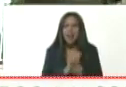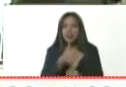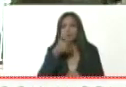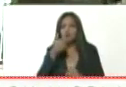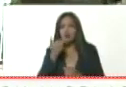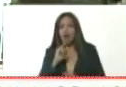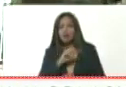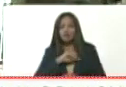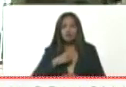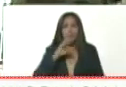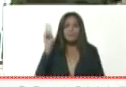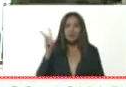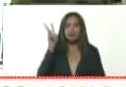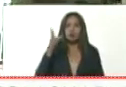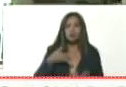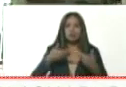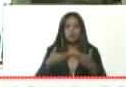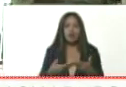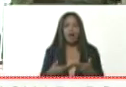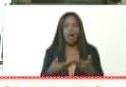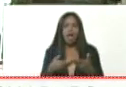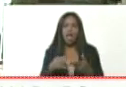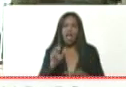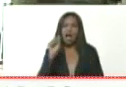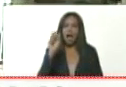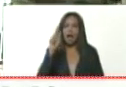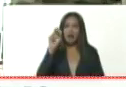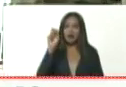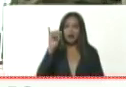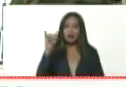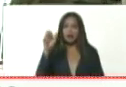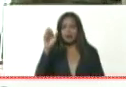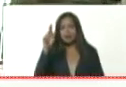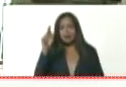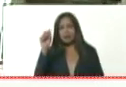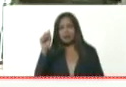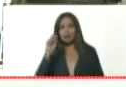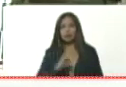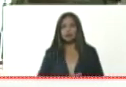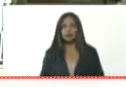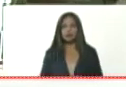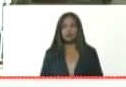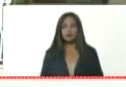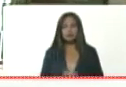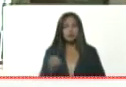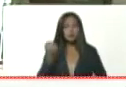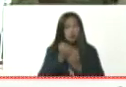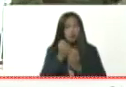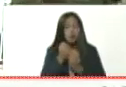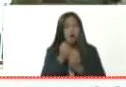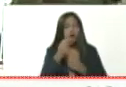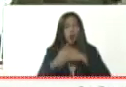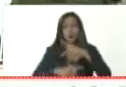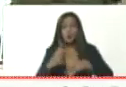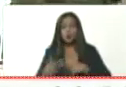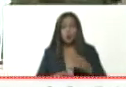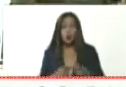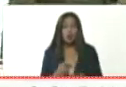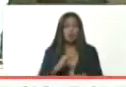de venezuela se da en araira hay que apoyar a los productores de mandarina